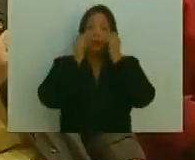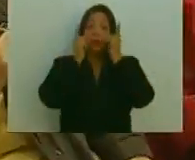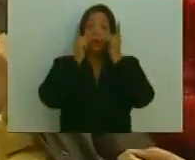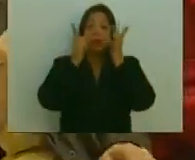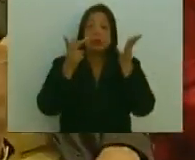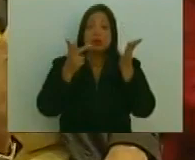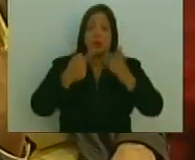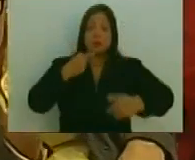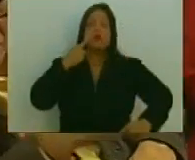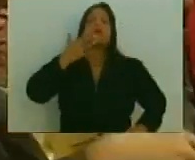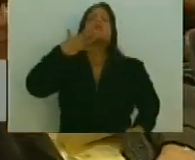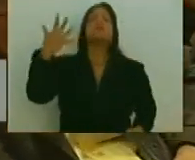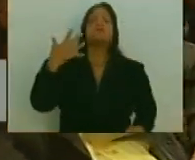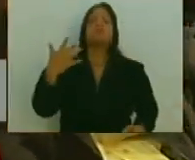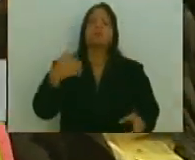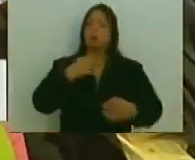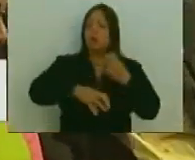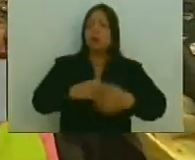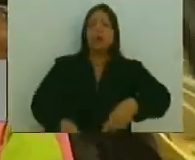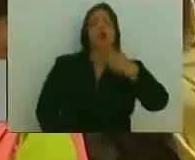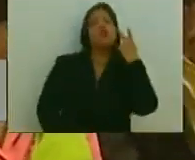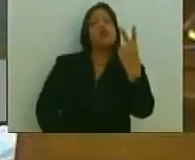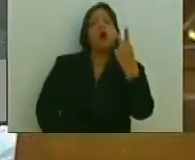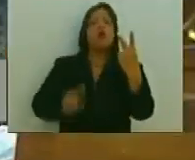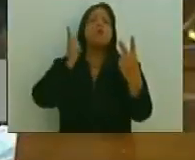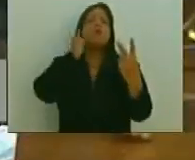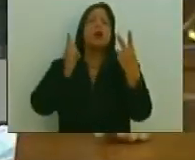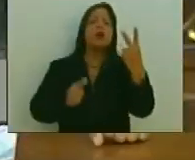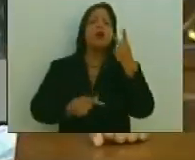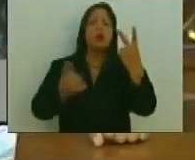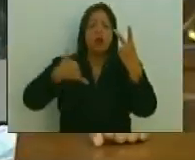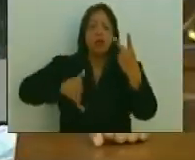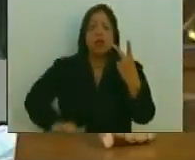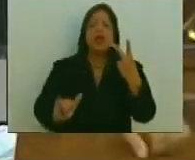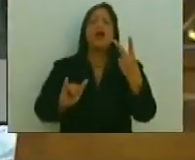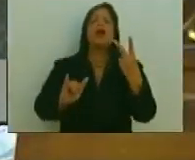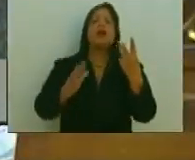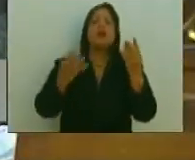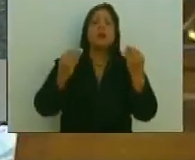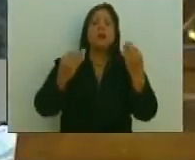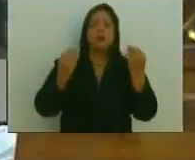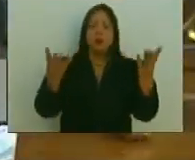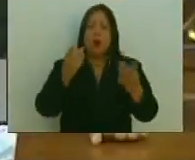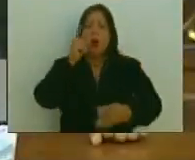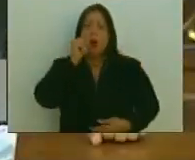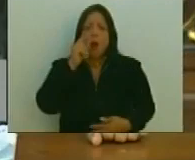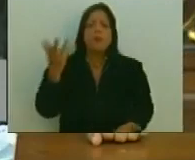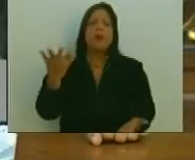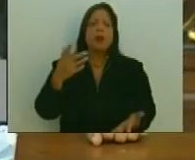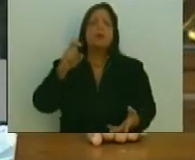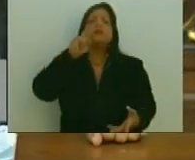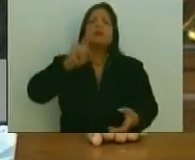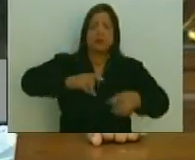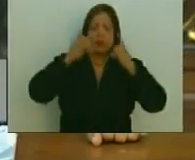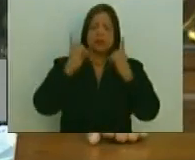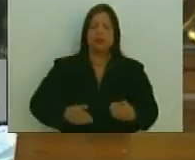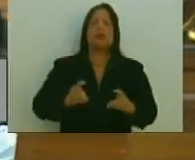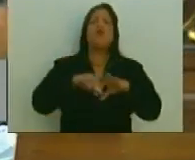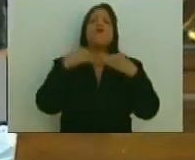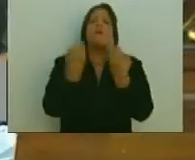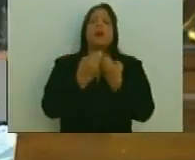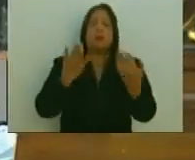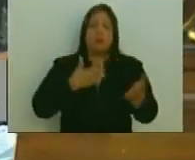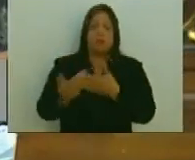con mucho orgullo que no tuve una, como muchas mujeres que en este país están y como muchos hombres que deciden hacer su